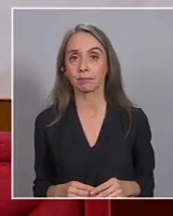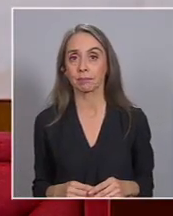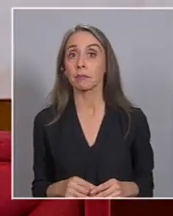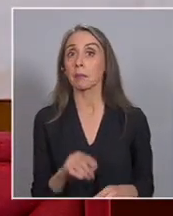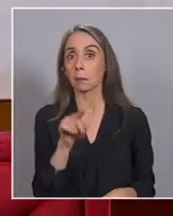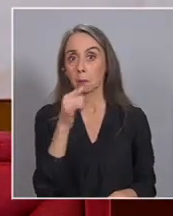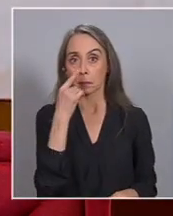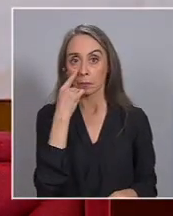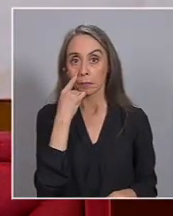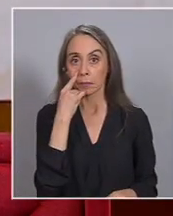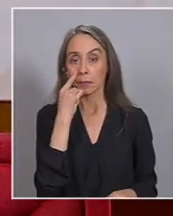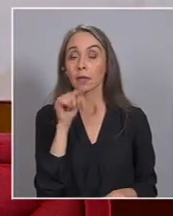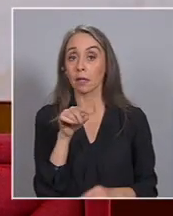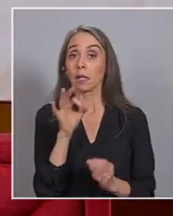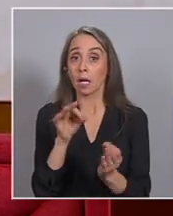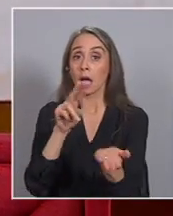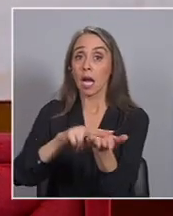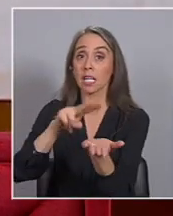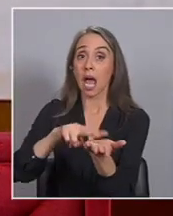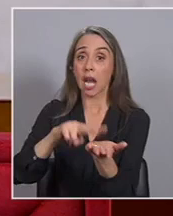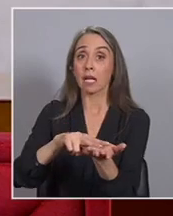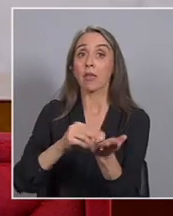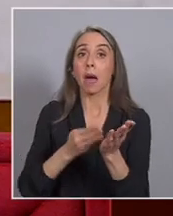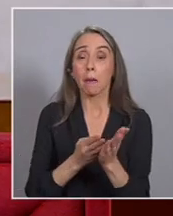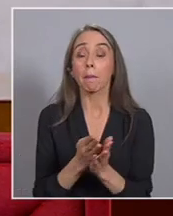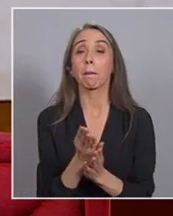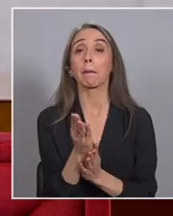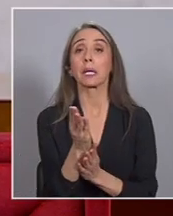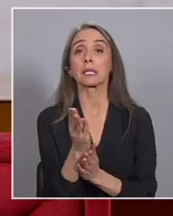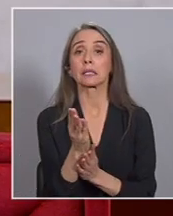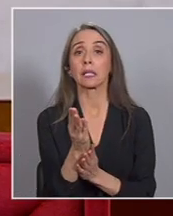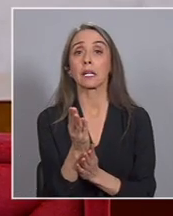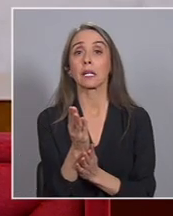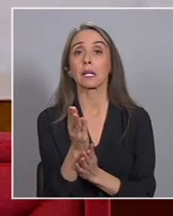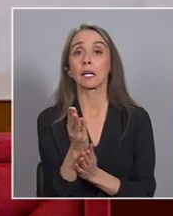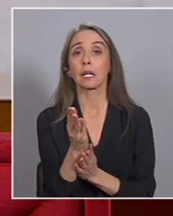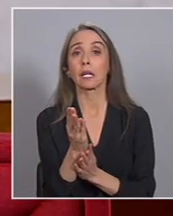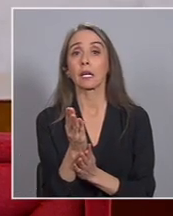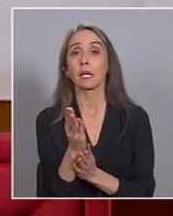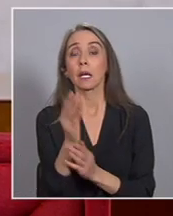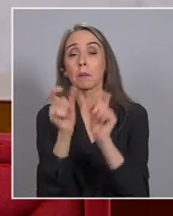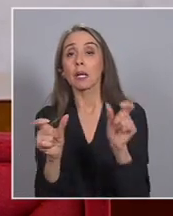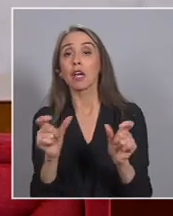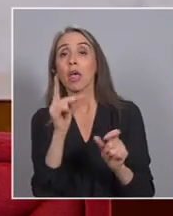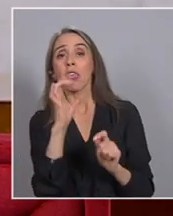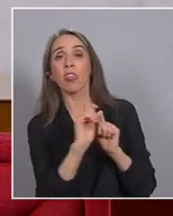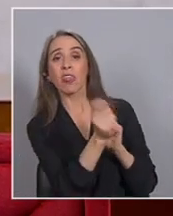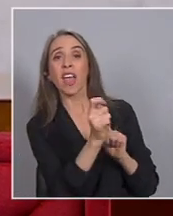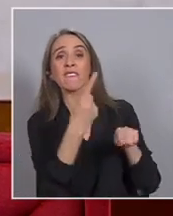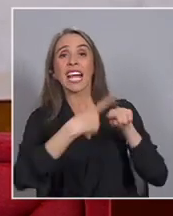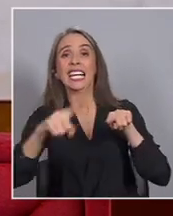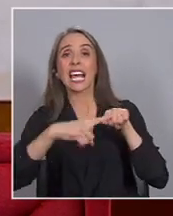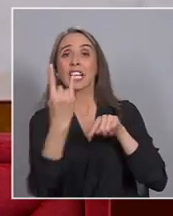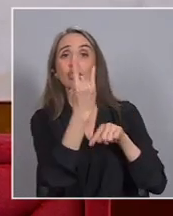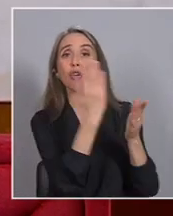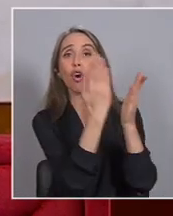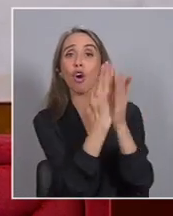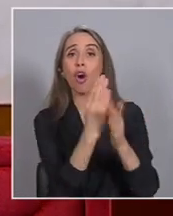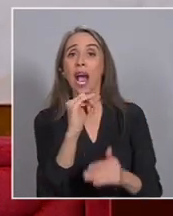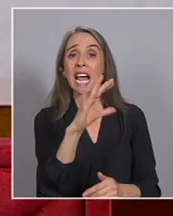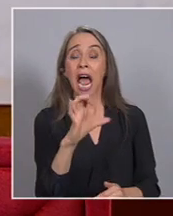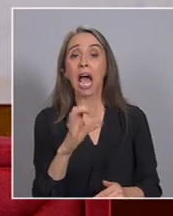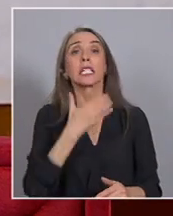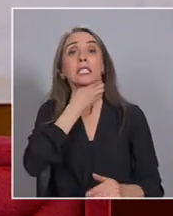Nótese que esta es una realidad que también está empezando a pasar con deudores de CAE, incluso quienes no pudieron terminar sus